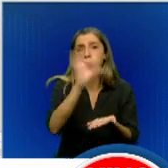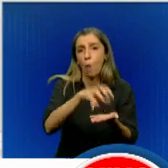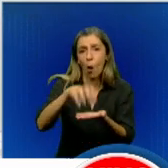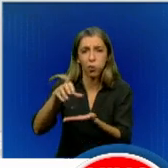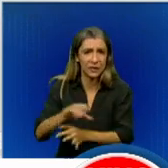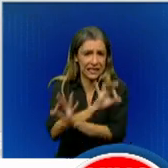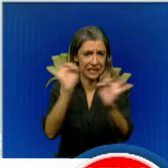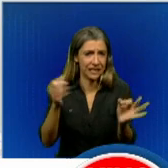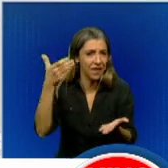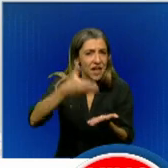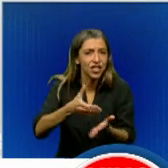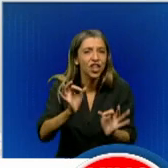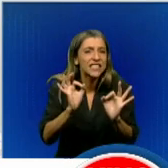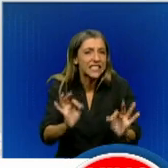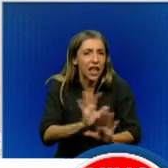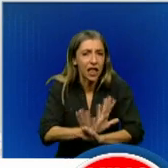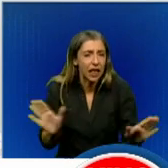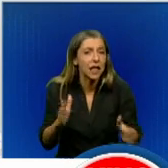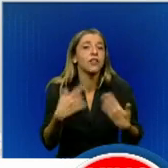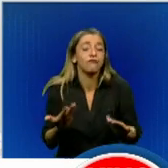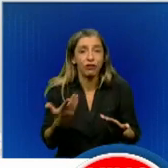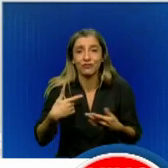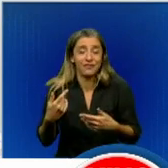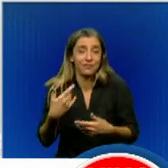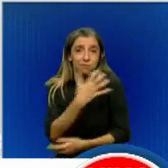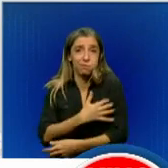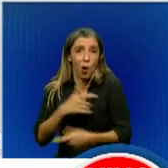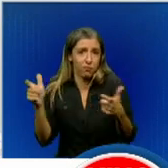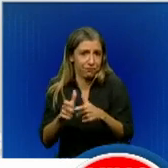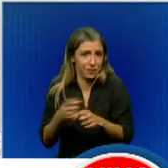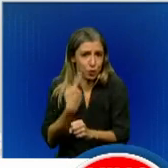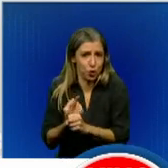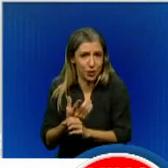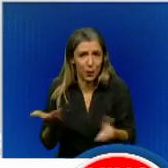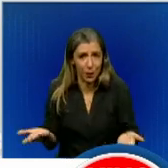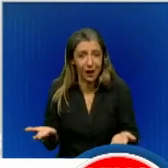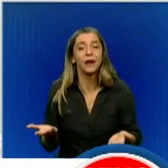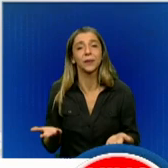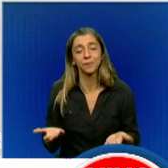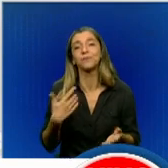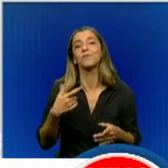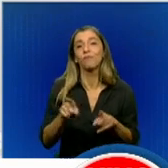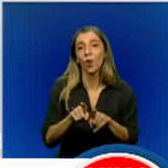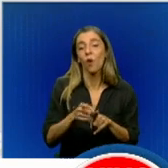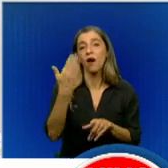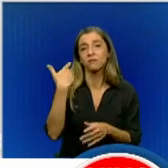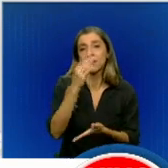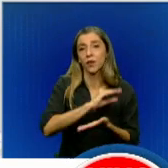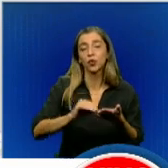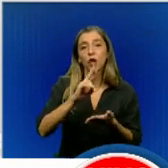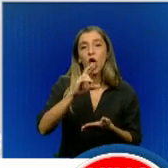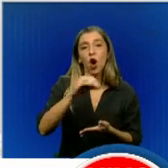parte señor presidente como acaba de decir muy bien el diputado romero seguramente aquellas empresas que puedan